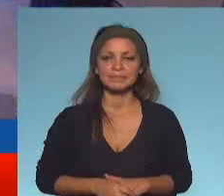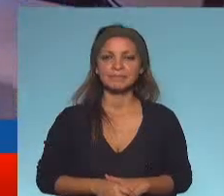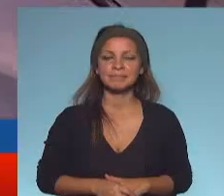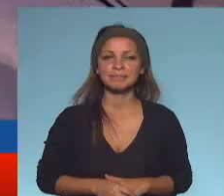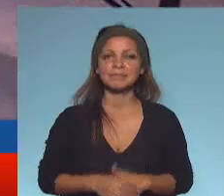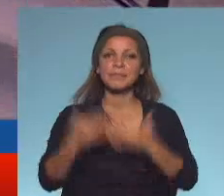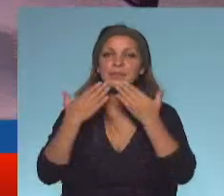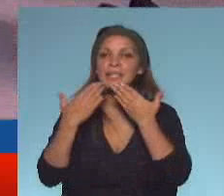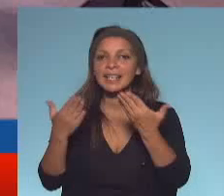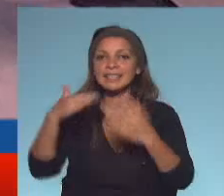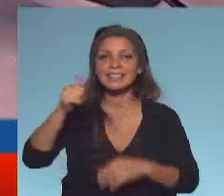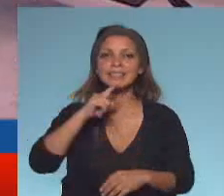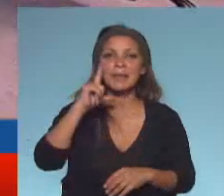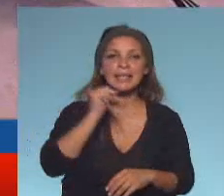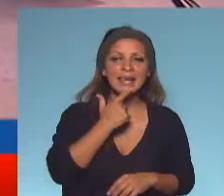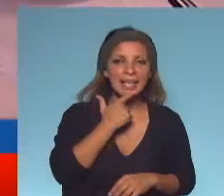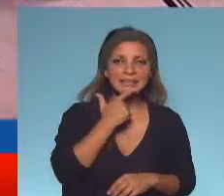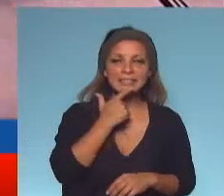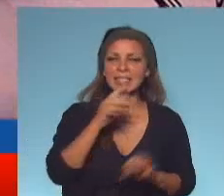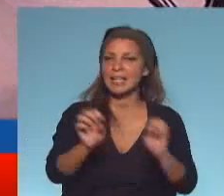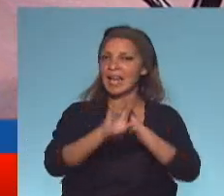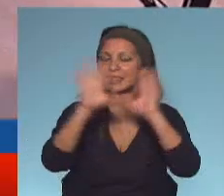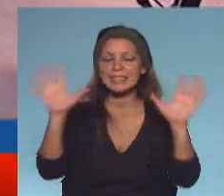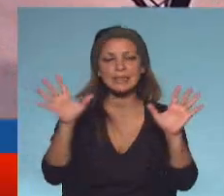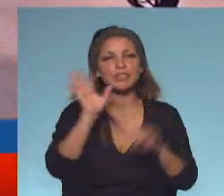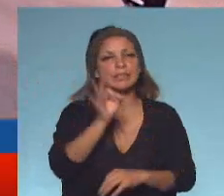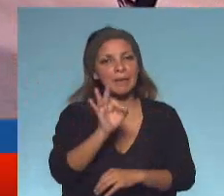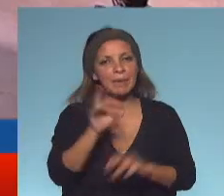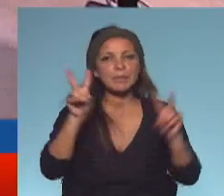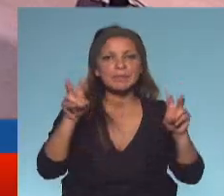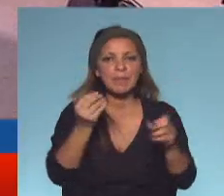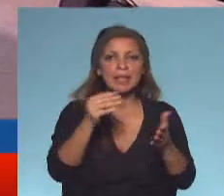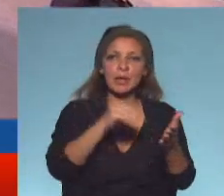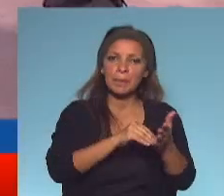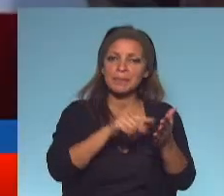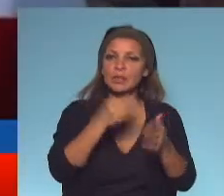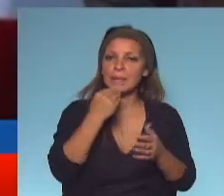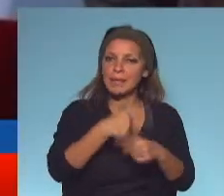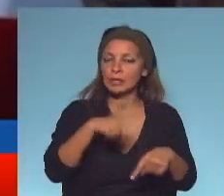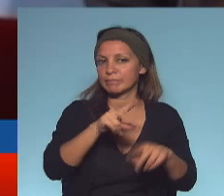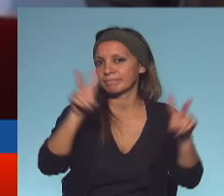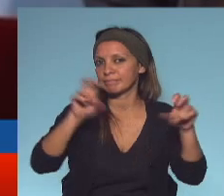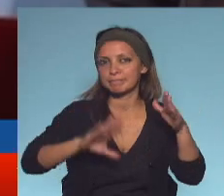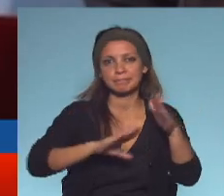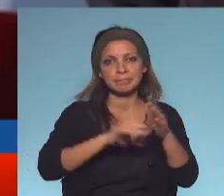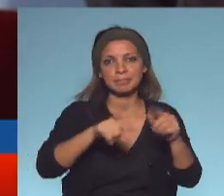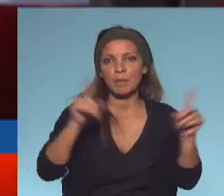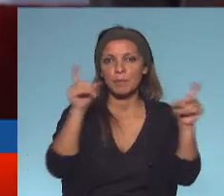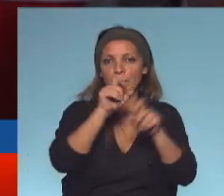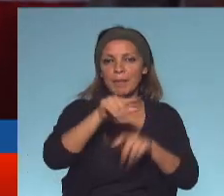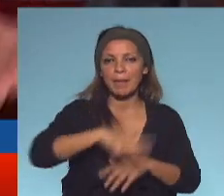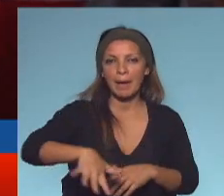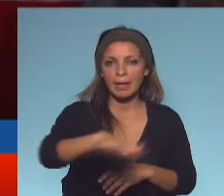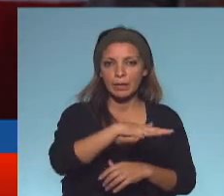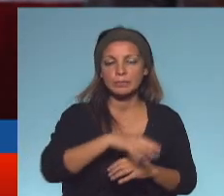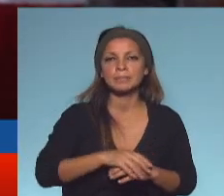Gracias, Matías. Está claro y todos tenemos claro que el tema del precio de los alimentos es el punto central hoy de la problemática en los barrios.